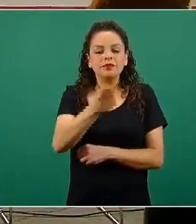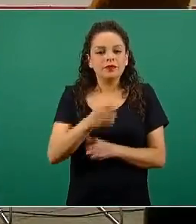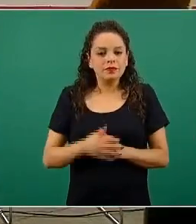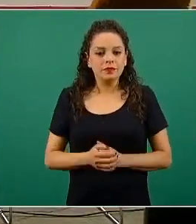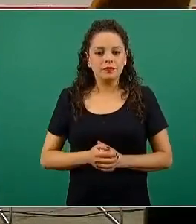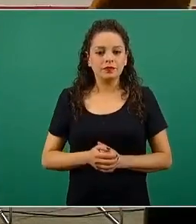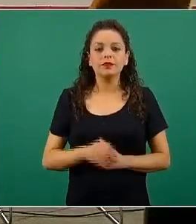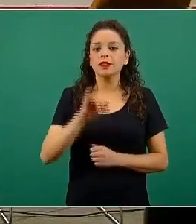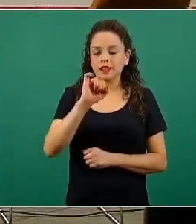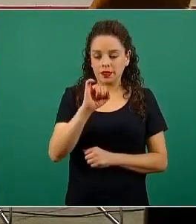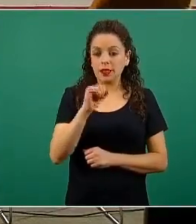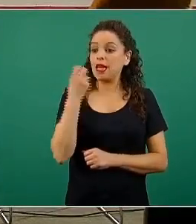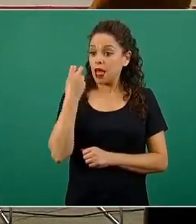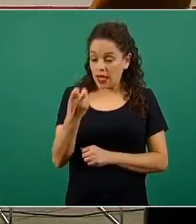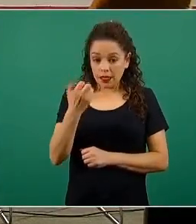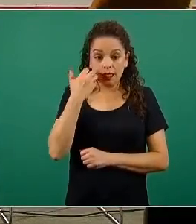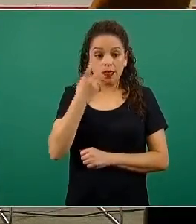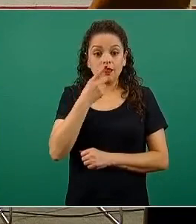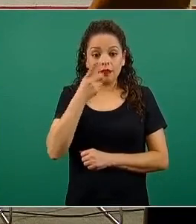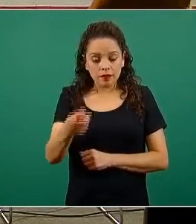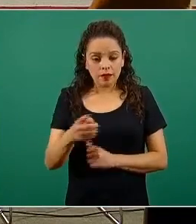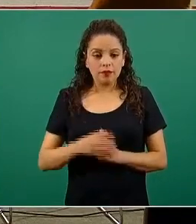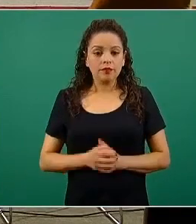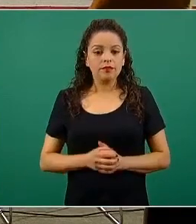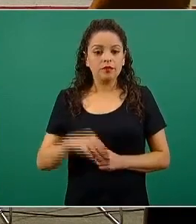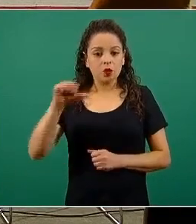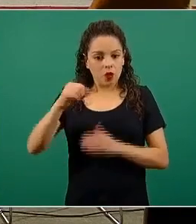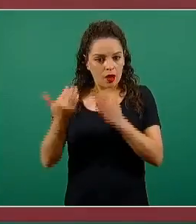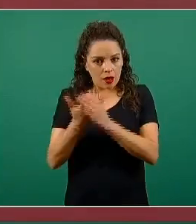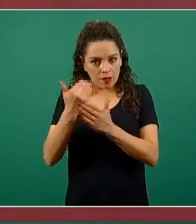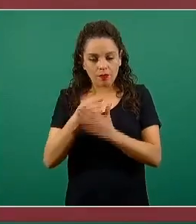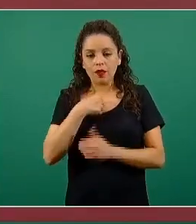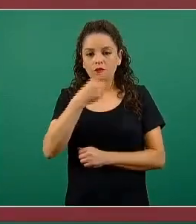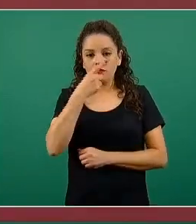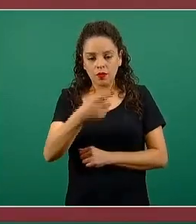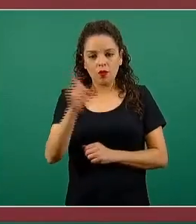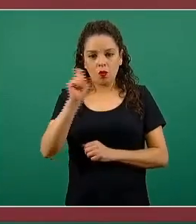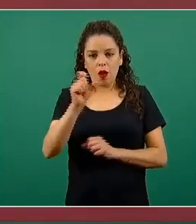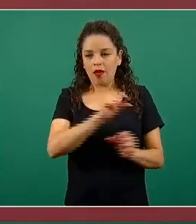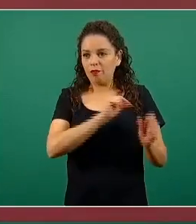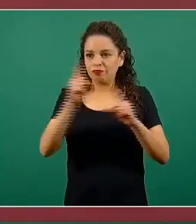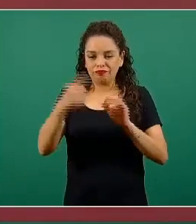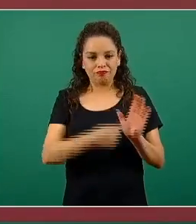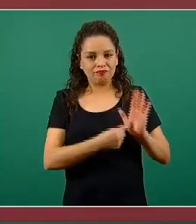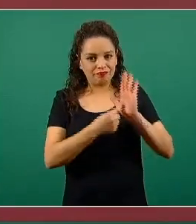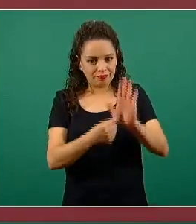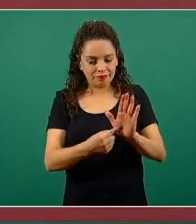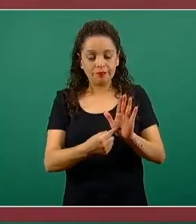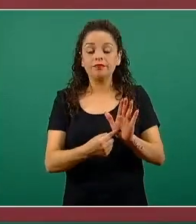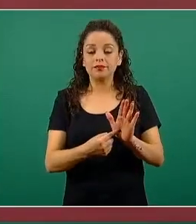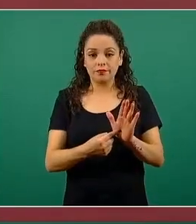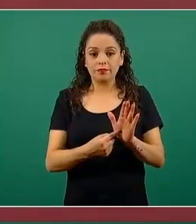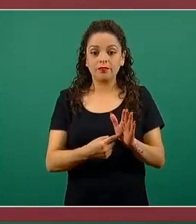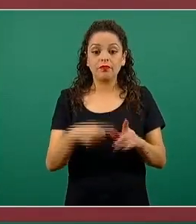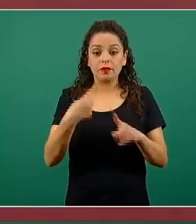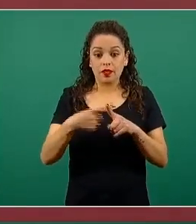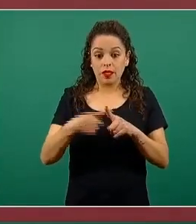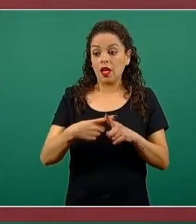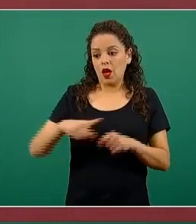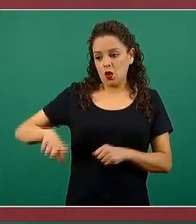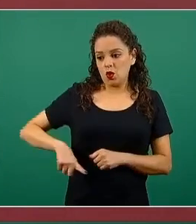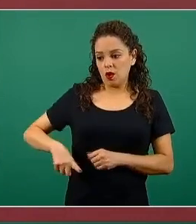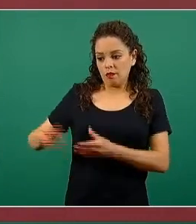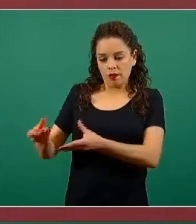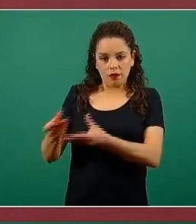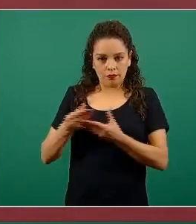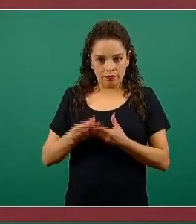Efectivamente, Blanca, se trata de eso. Comentábamos esta mañana cuando se hizo la presentación. La presentación la recibimos a nombre del gobierno,